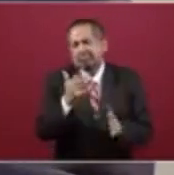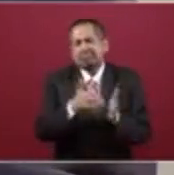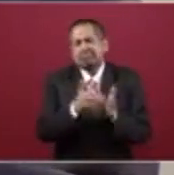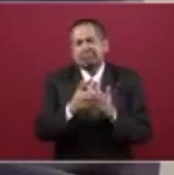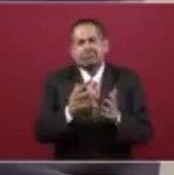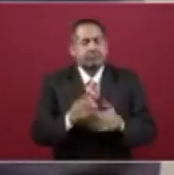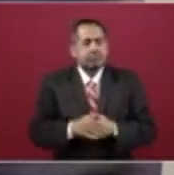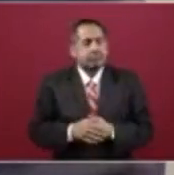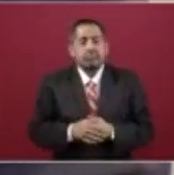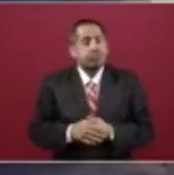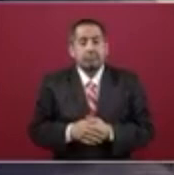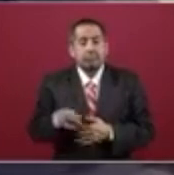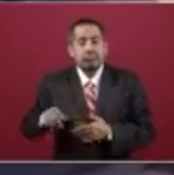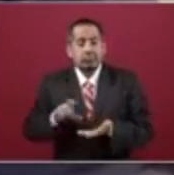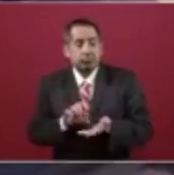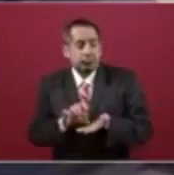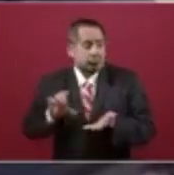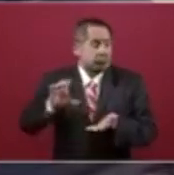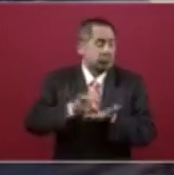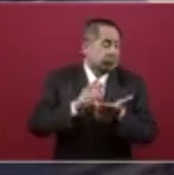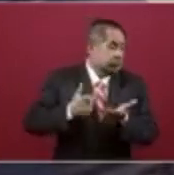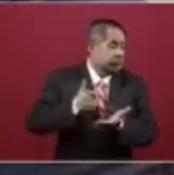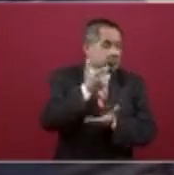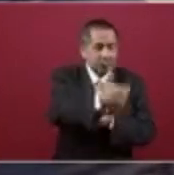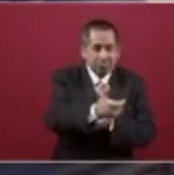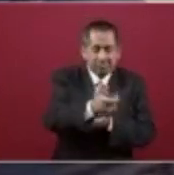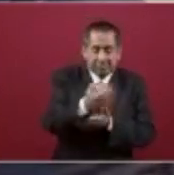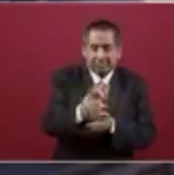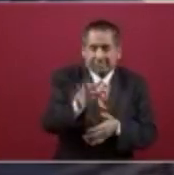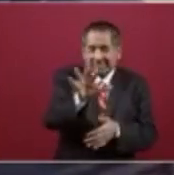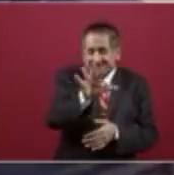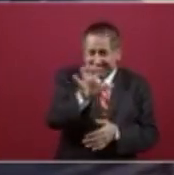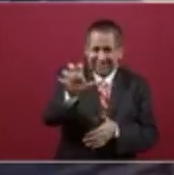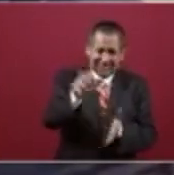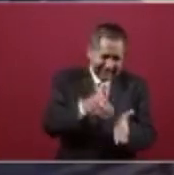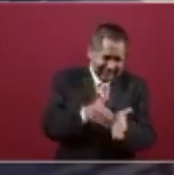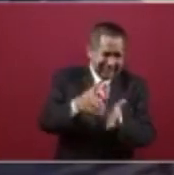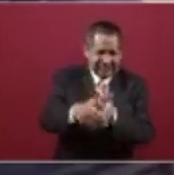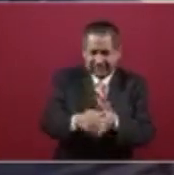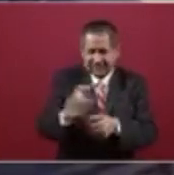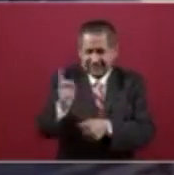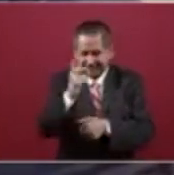y la compran casi en 500 millones de dólares.